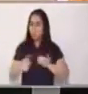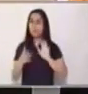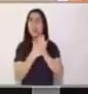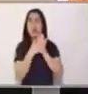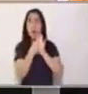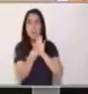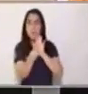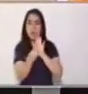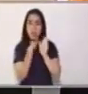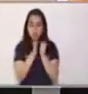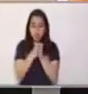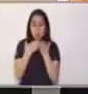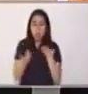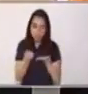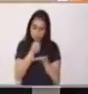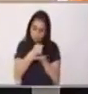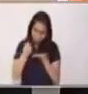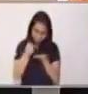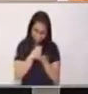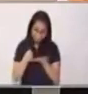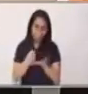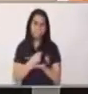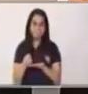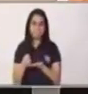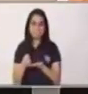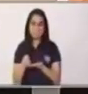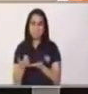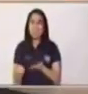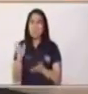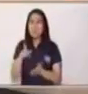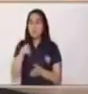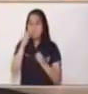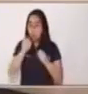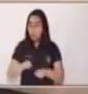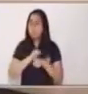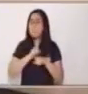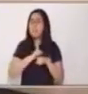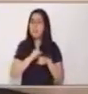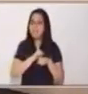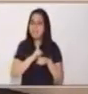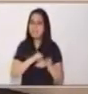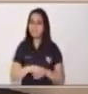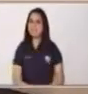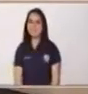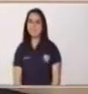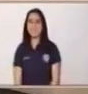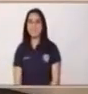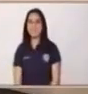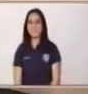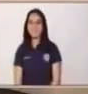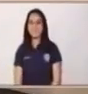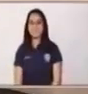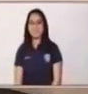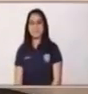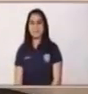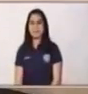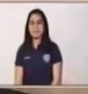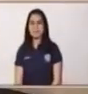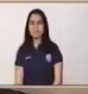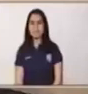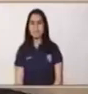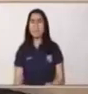en tu cuadernito para poder practicarlas y estas preguntas son claves, ¿sí? La primera dice, ¿crees que